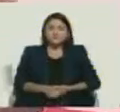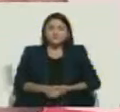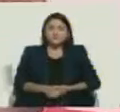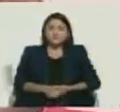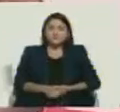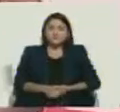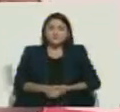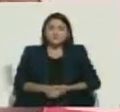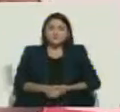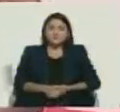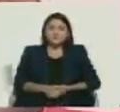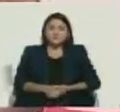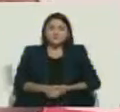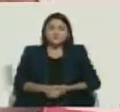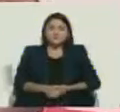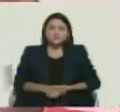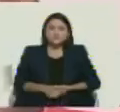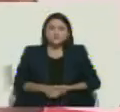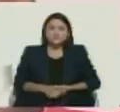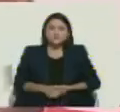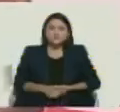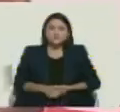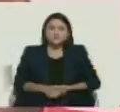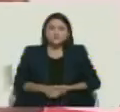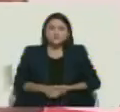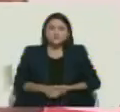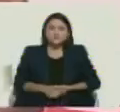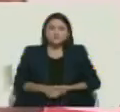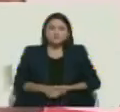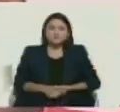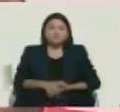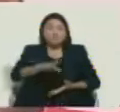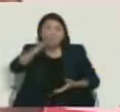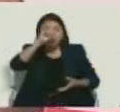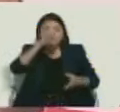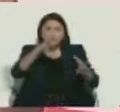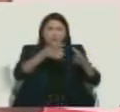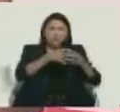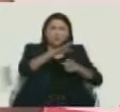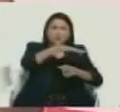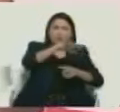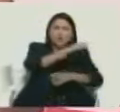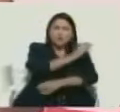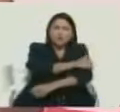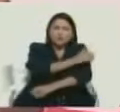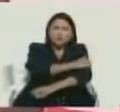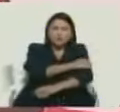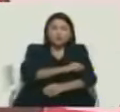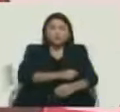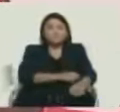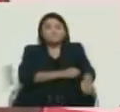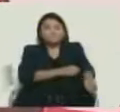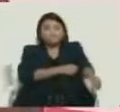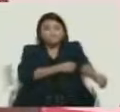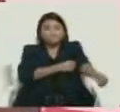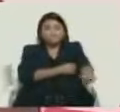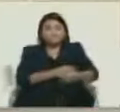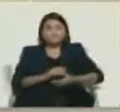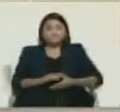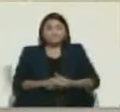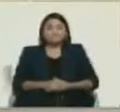no van. Una nueva decepción para ese sector opositor. Una nueva